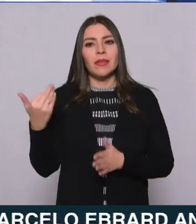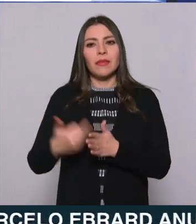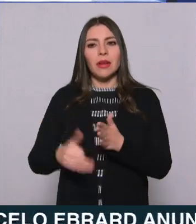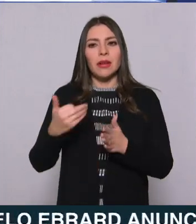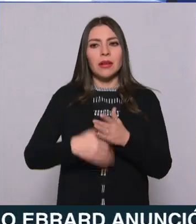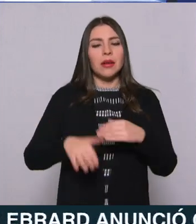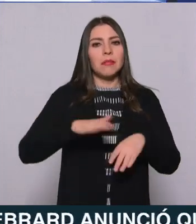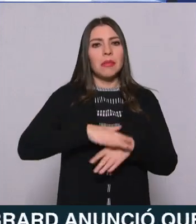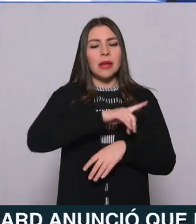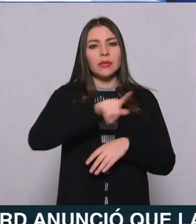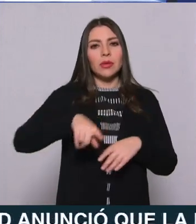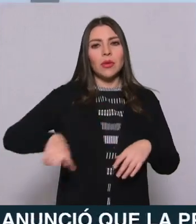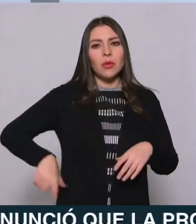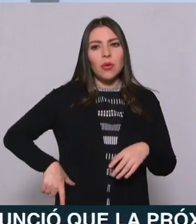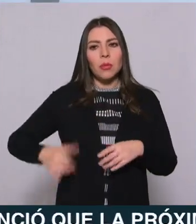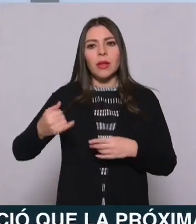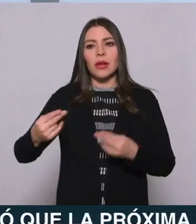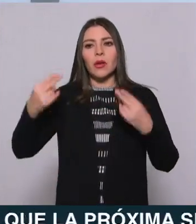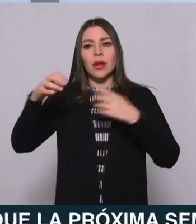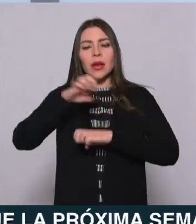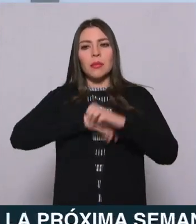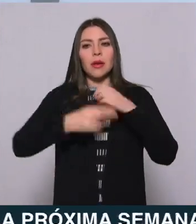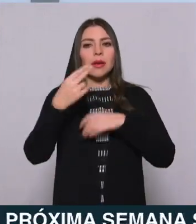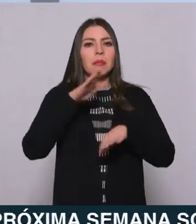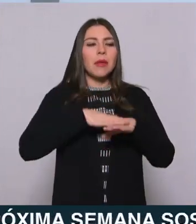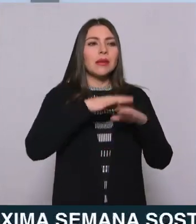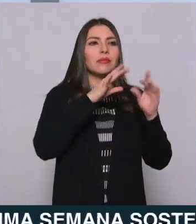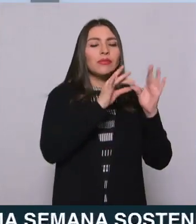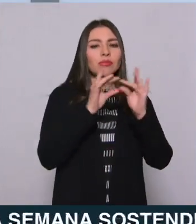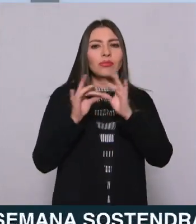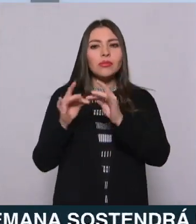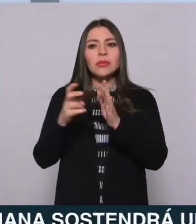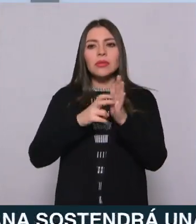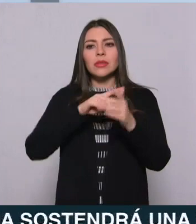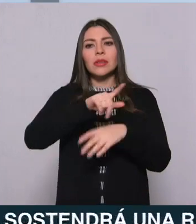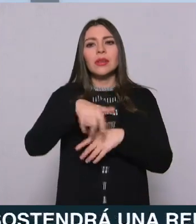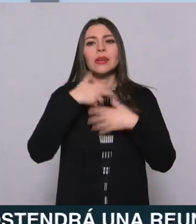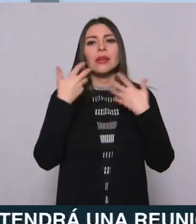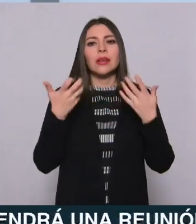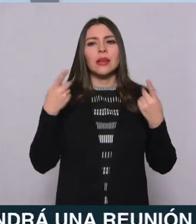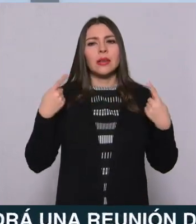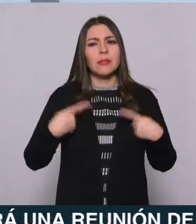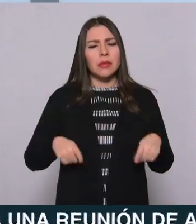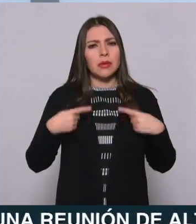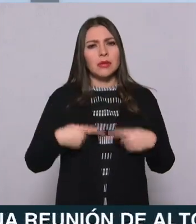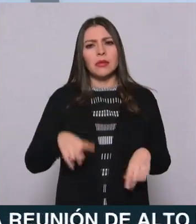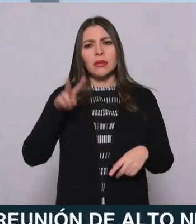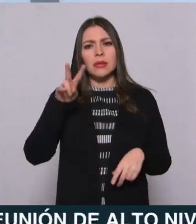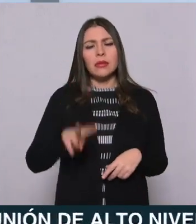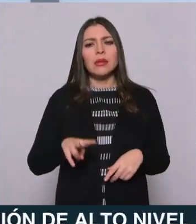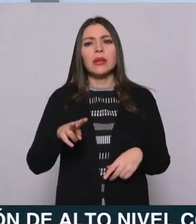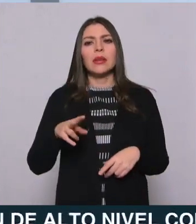sector público y con las empresas, porque eso es lo que están buscando. Son gente muy, muy